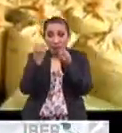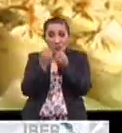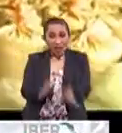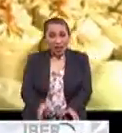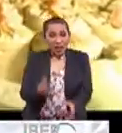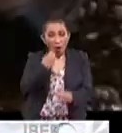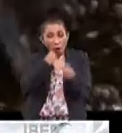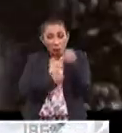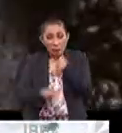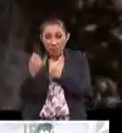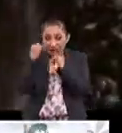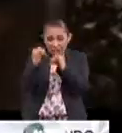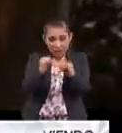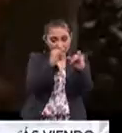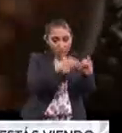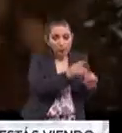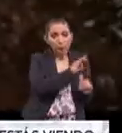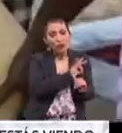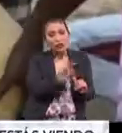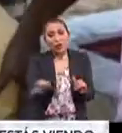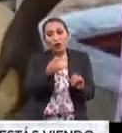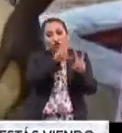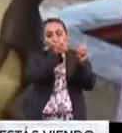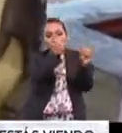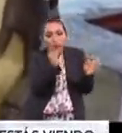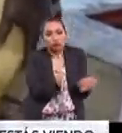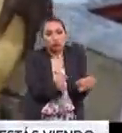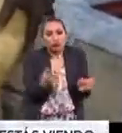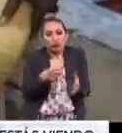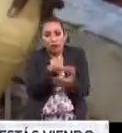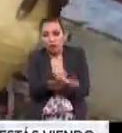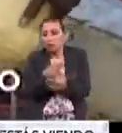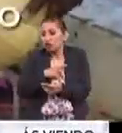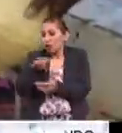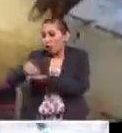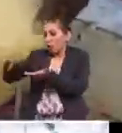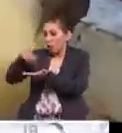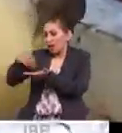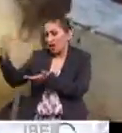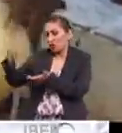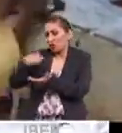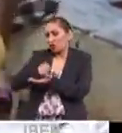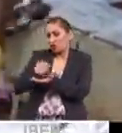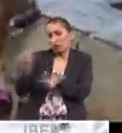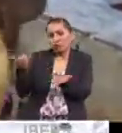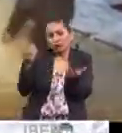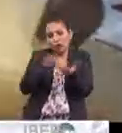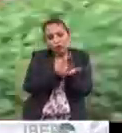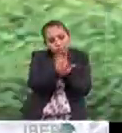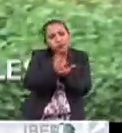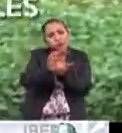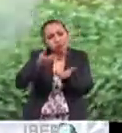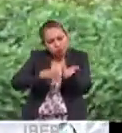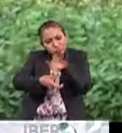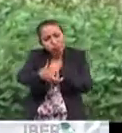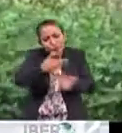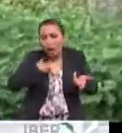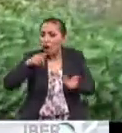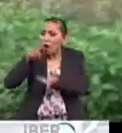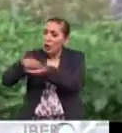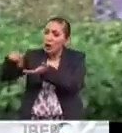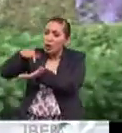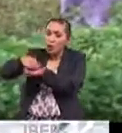de alimentos de manera individual, podemos congelar las sobras, comprar solo lo necesario, compartir, adquirir productos